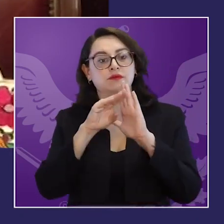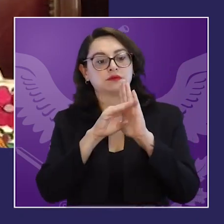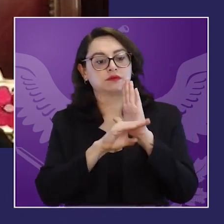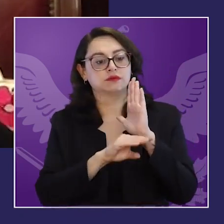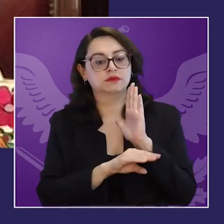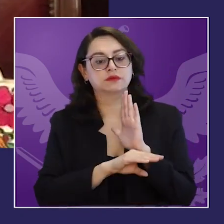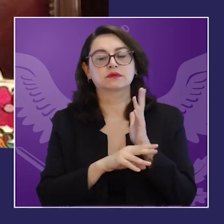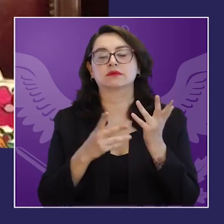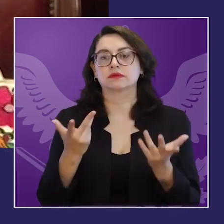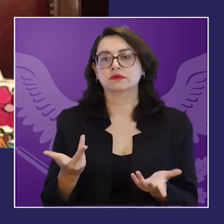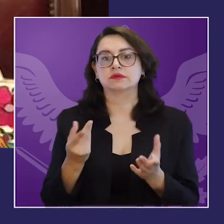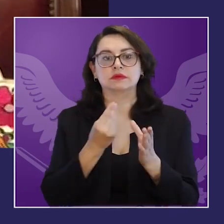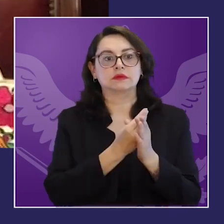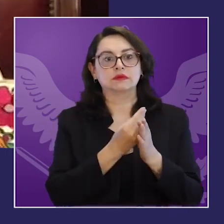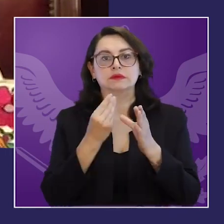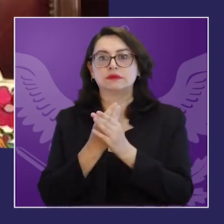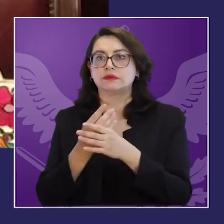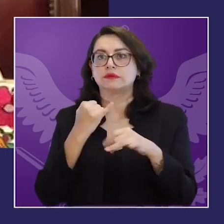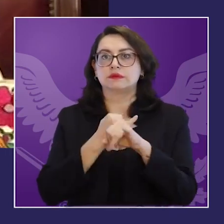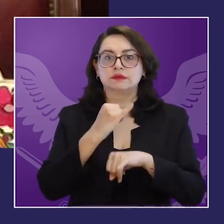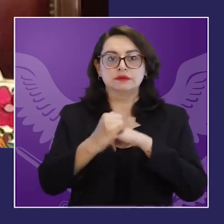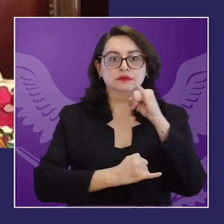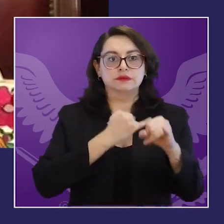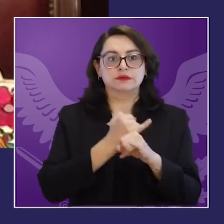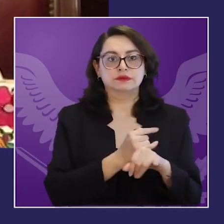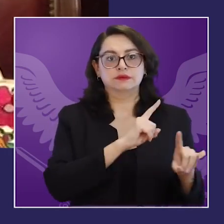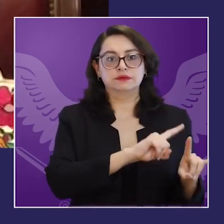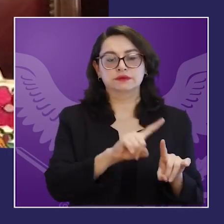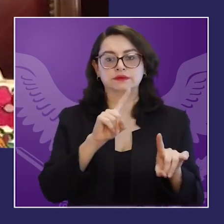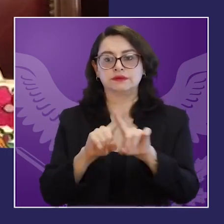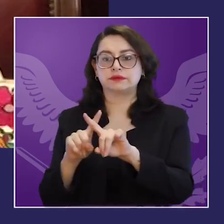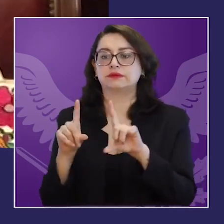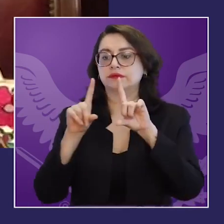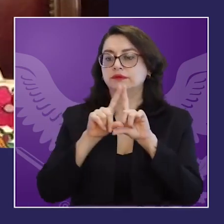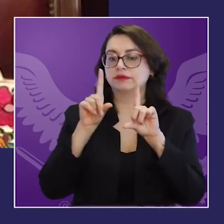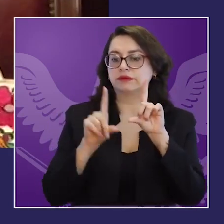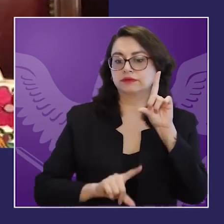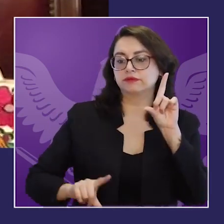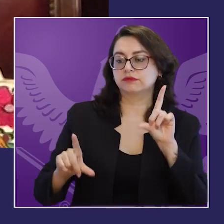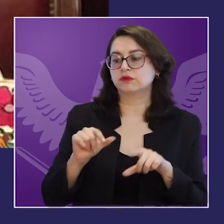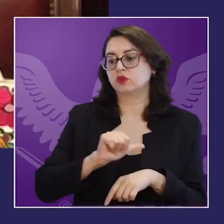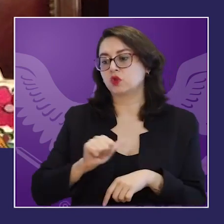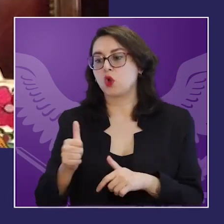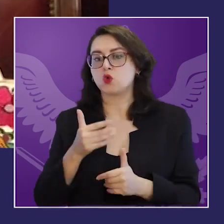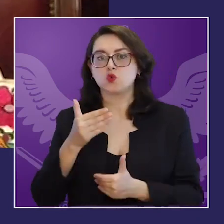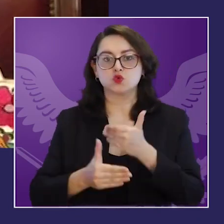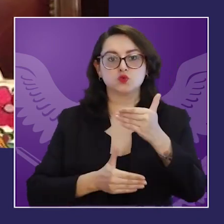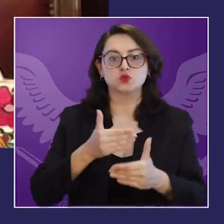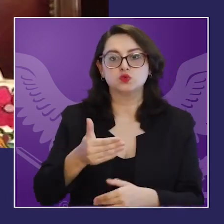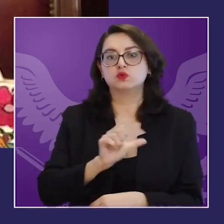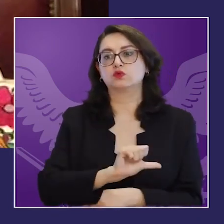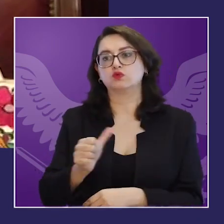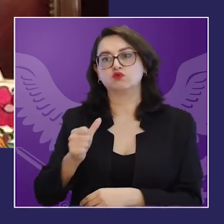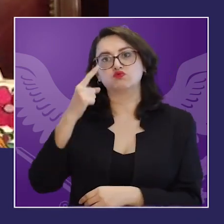estándares y que tiene distintas categorías a nivel internacional, cómo eso puede aplicarse a nivel nacional con otros procedimientos, con otras